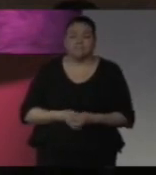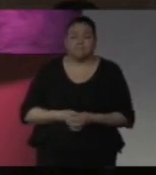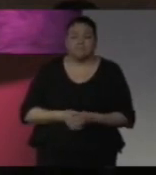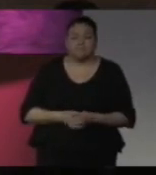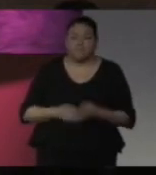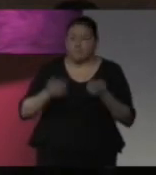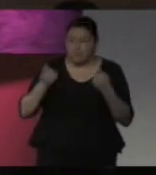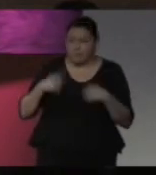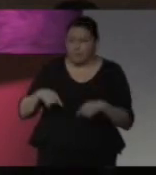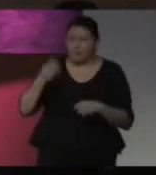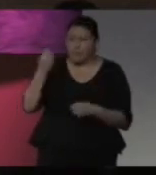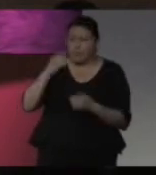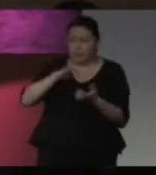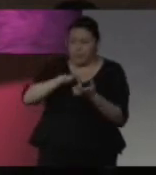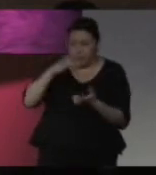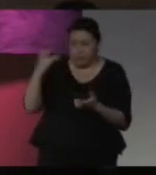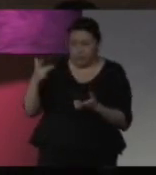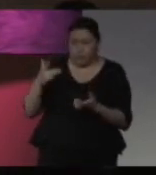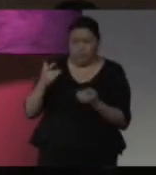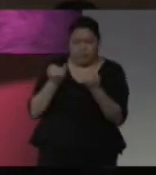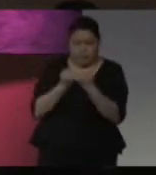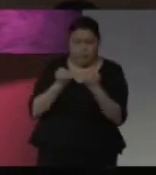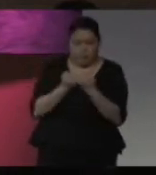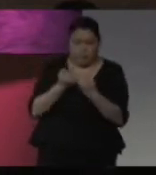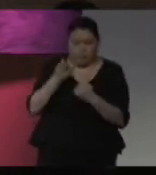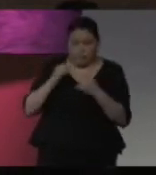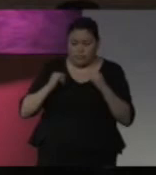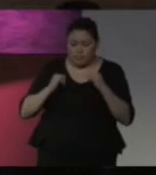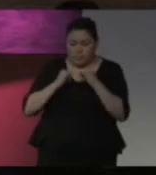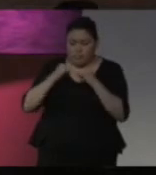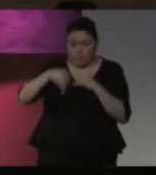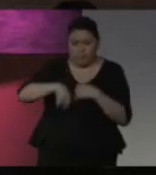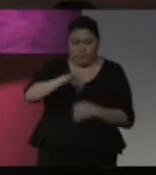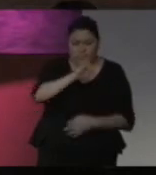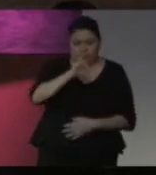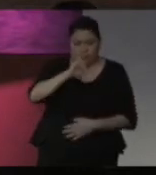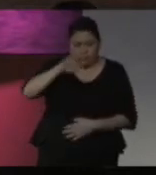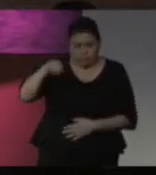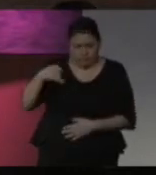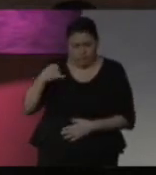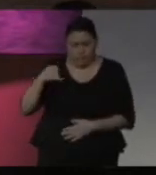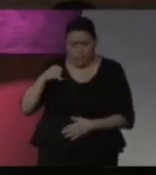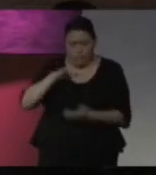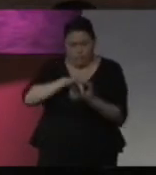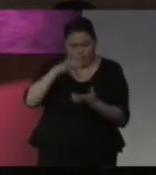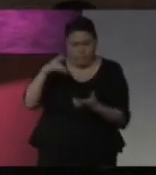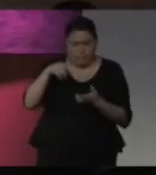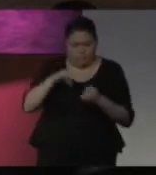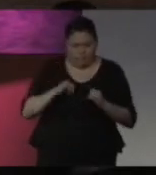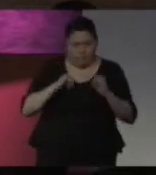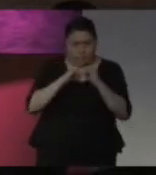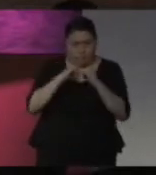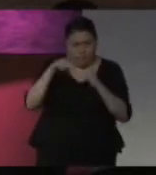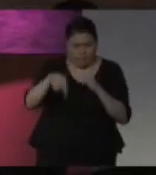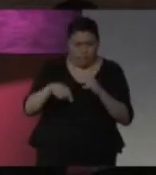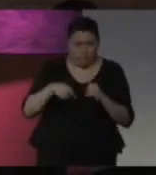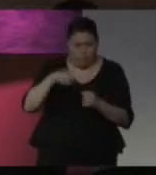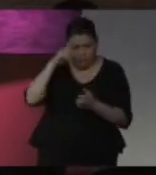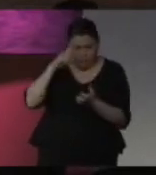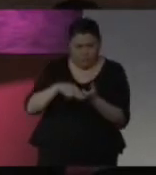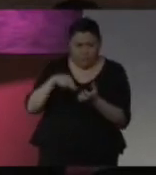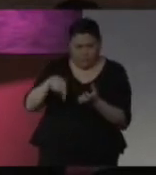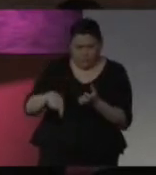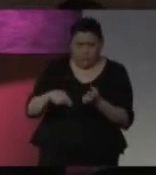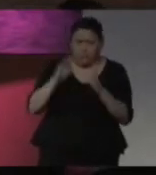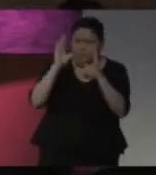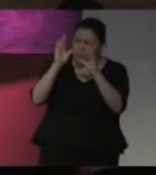Bueno, muchas gracias. Muchas gracias al instituto. Y el instituto yo creo que nos ha dado